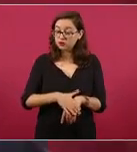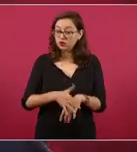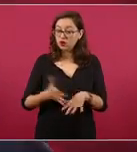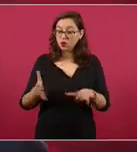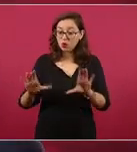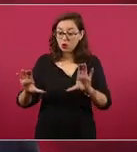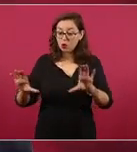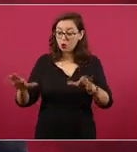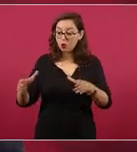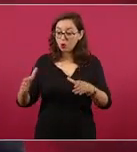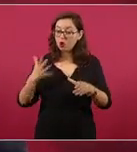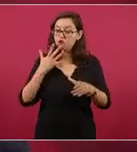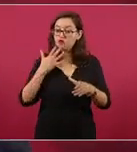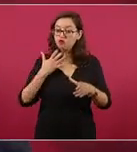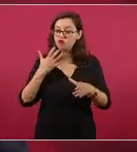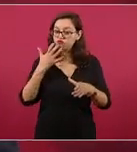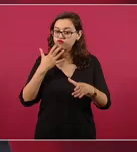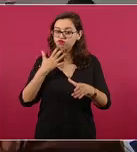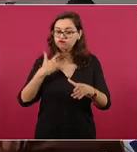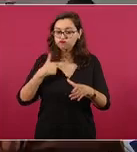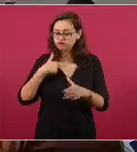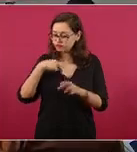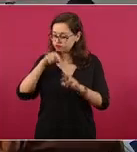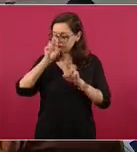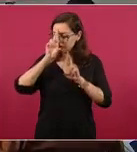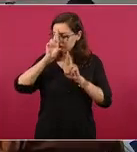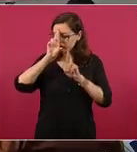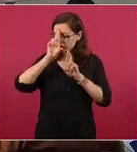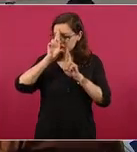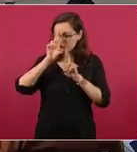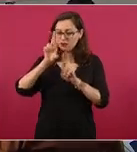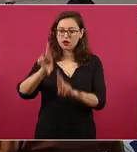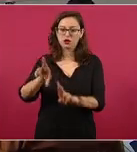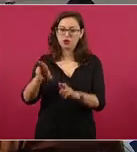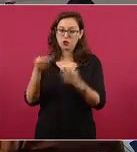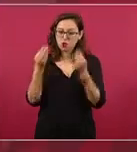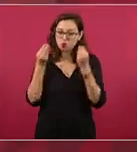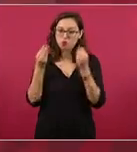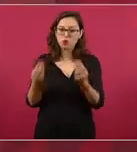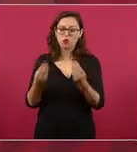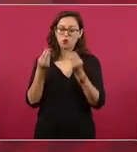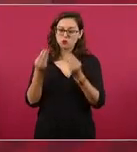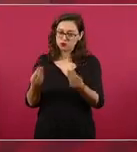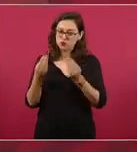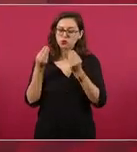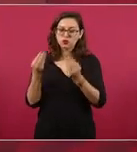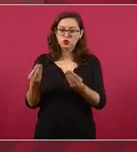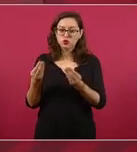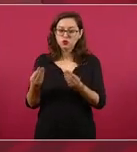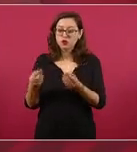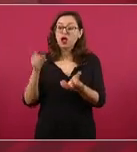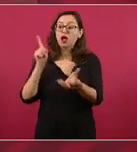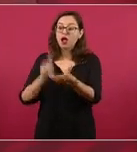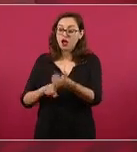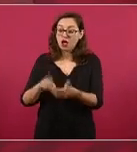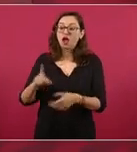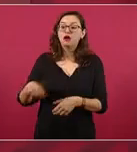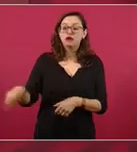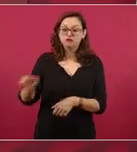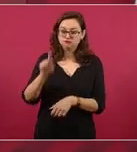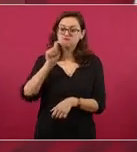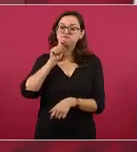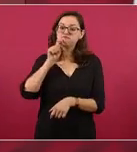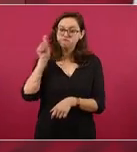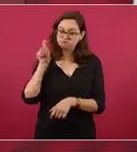profundo respeto a la comunidad judía, y tengo muy buenos amigos en la comunidad